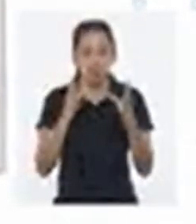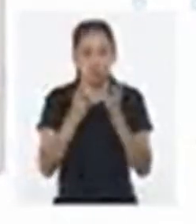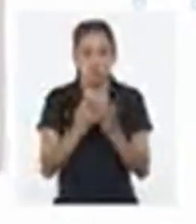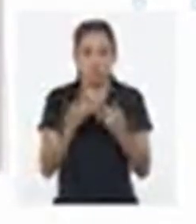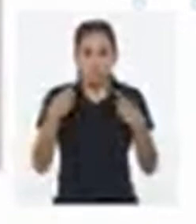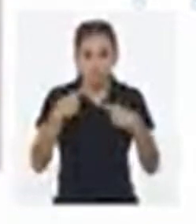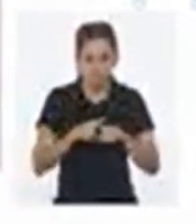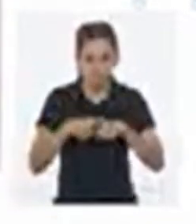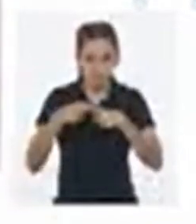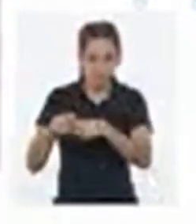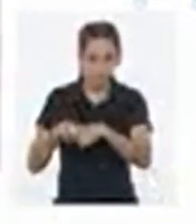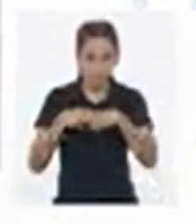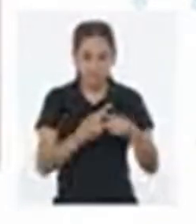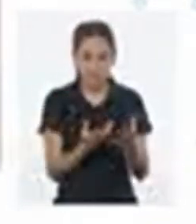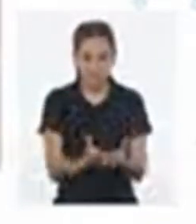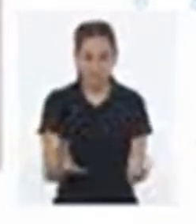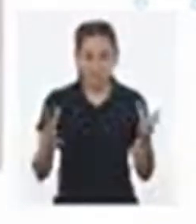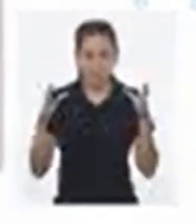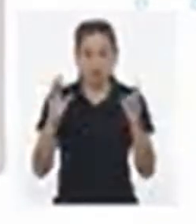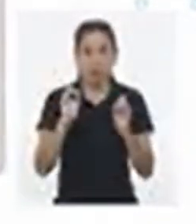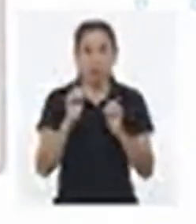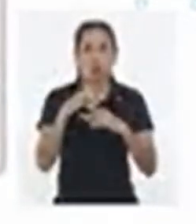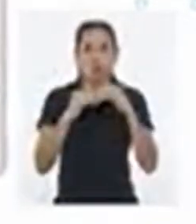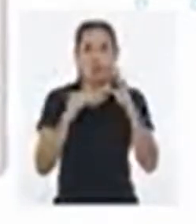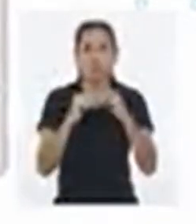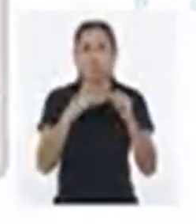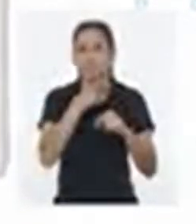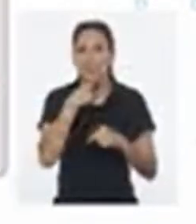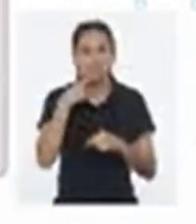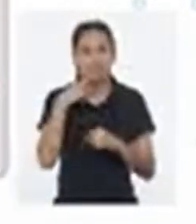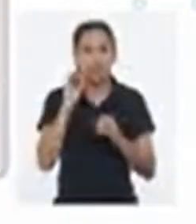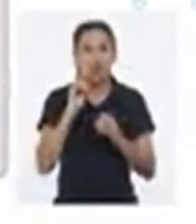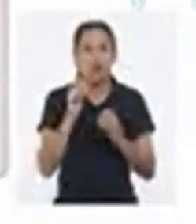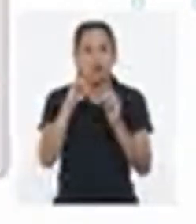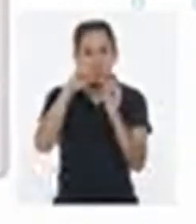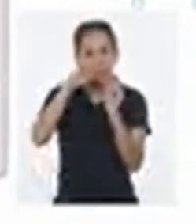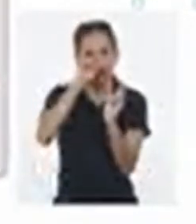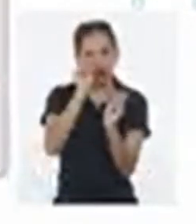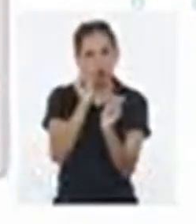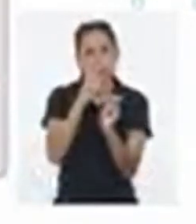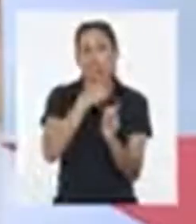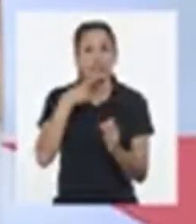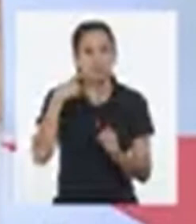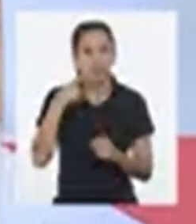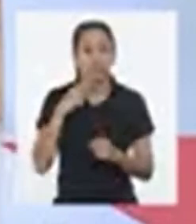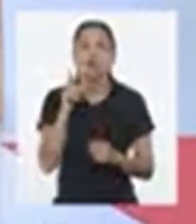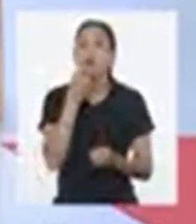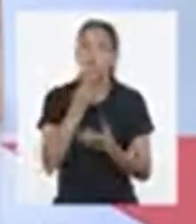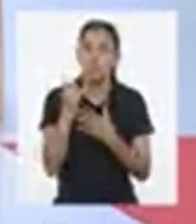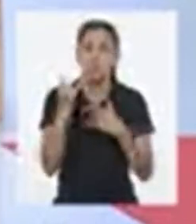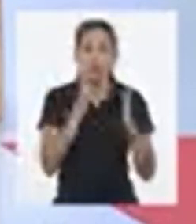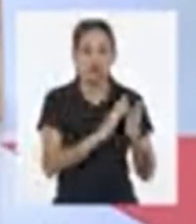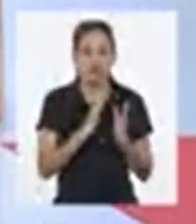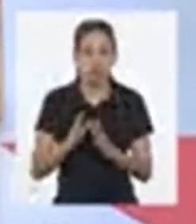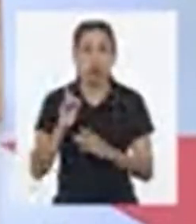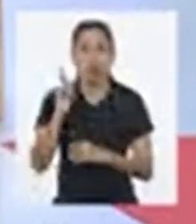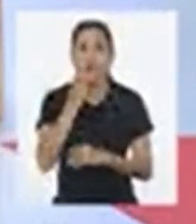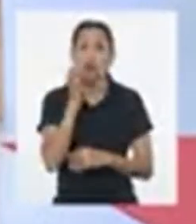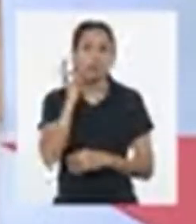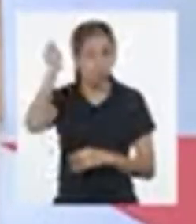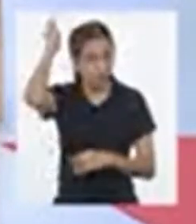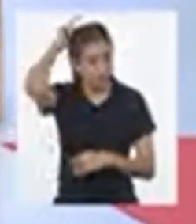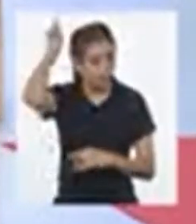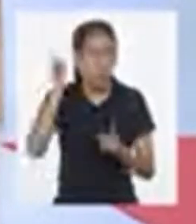madera, así como las frutas secas o los camarones deshidratados. ¡Qué bien organizados estaban